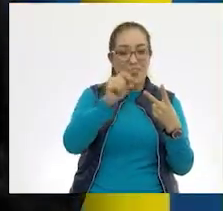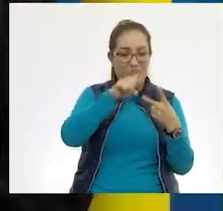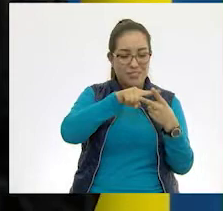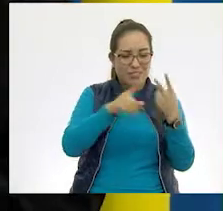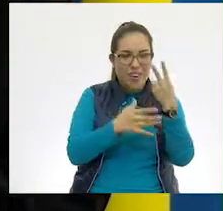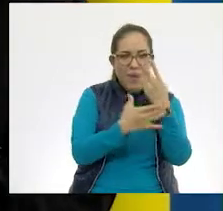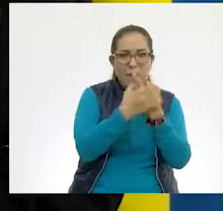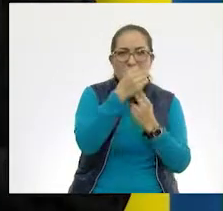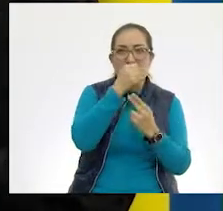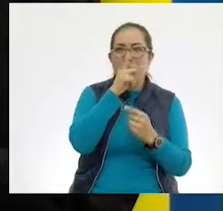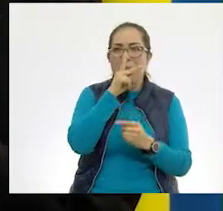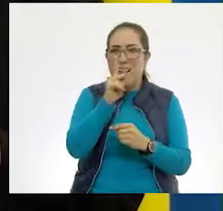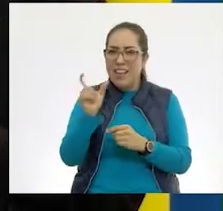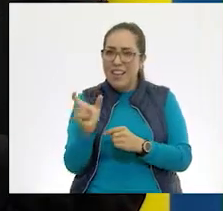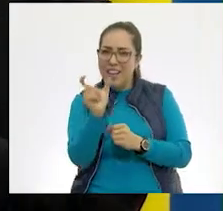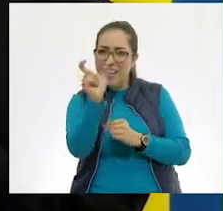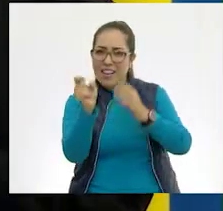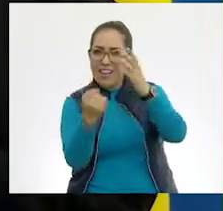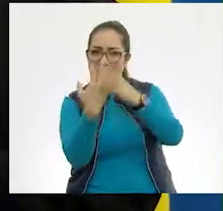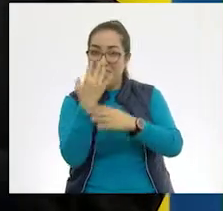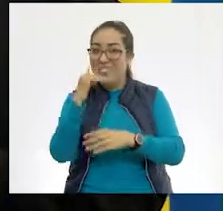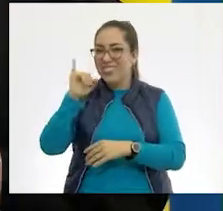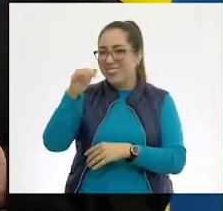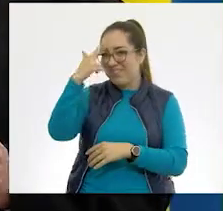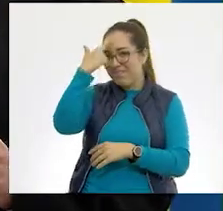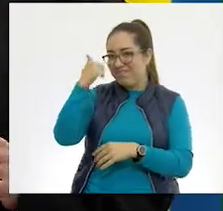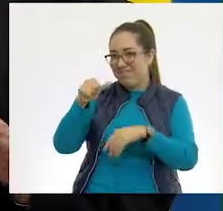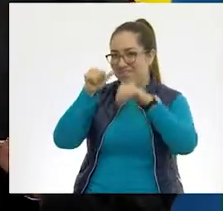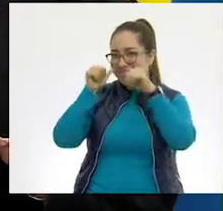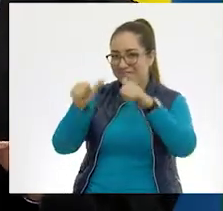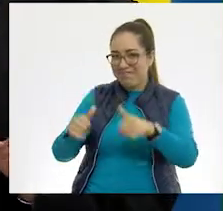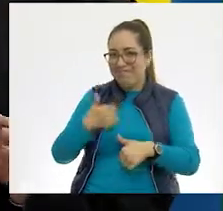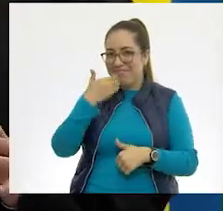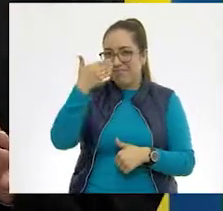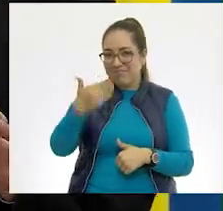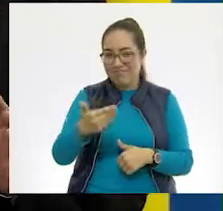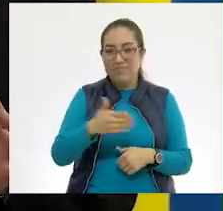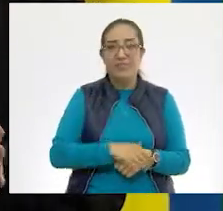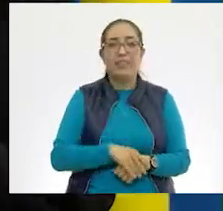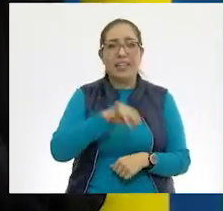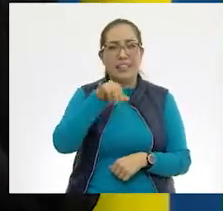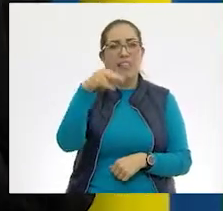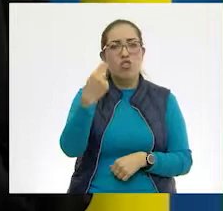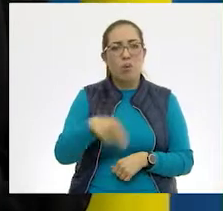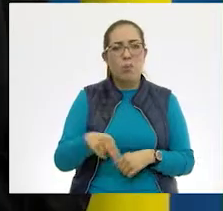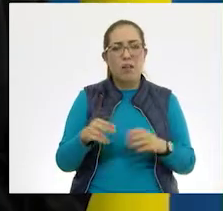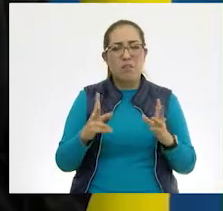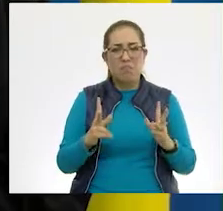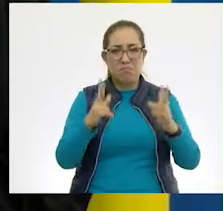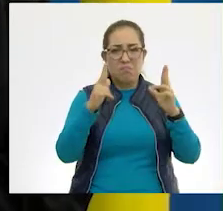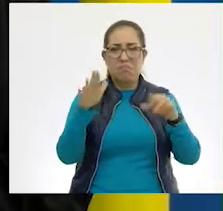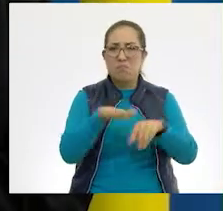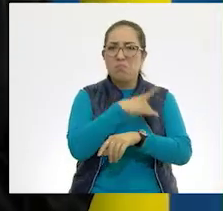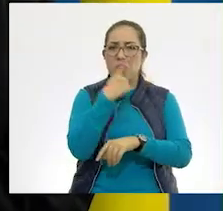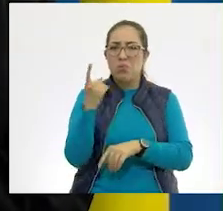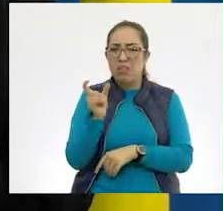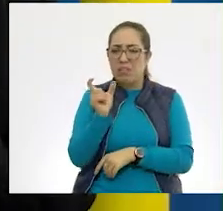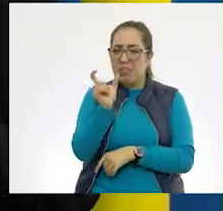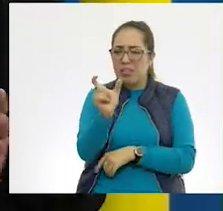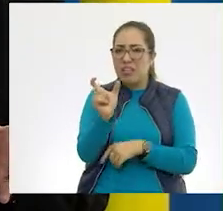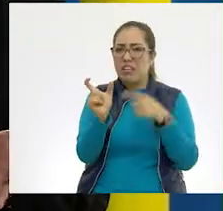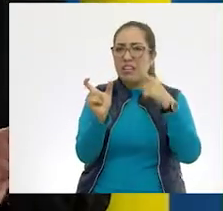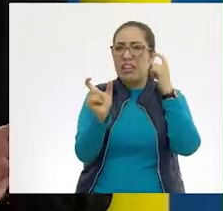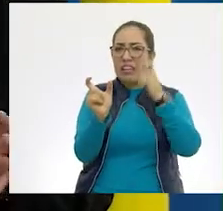¿Tienes razón? Estás muy atento. De hecho, se llaman así porque el proceso que siguen es